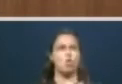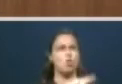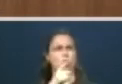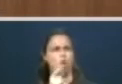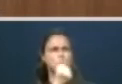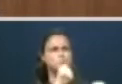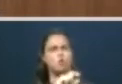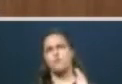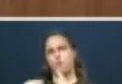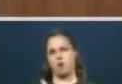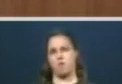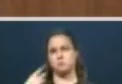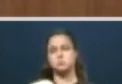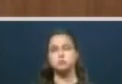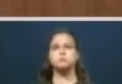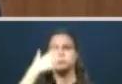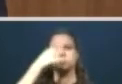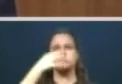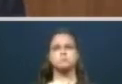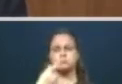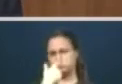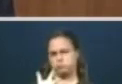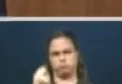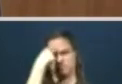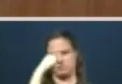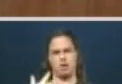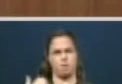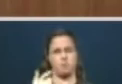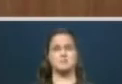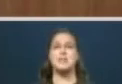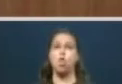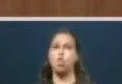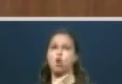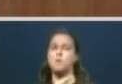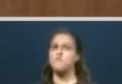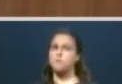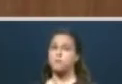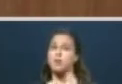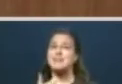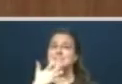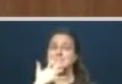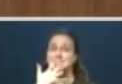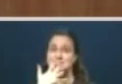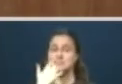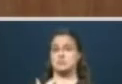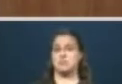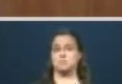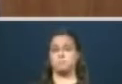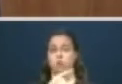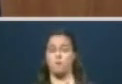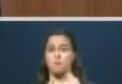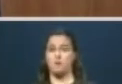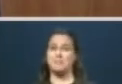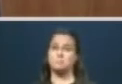la posición que hemos fijado es conocida por la cámara eliminar la duplicidad siempre que ello suponga aumentar la calidad del